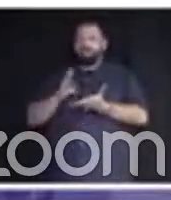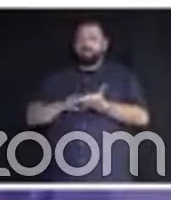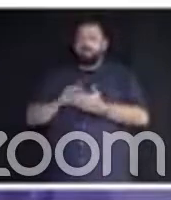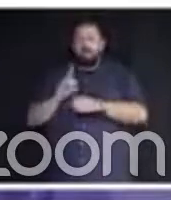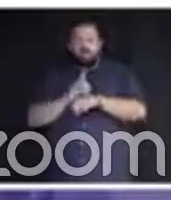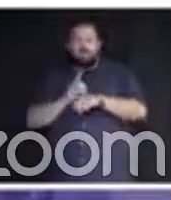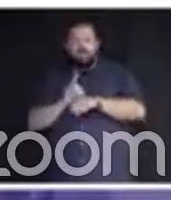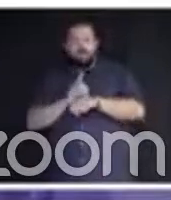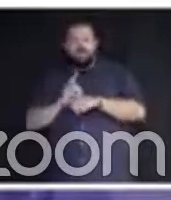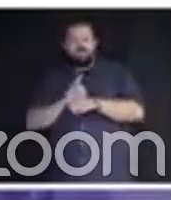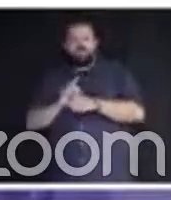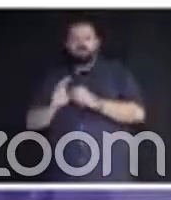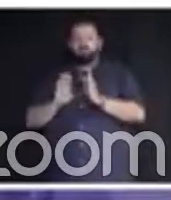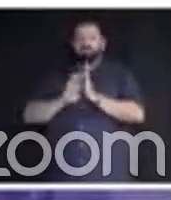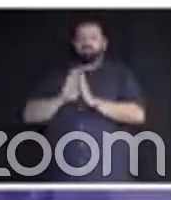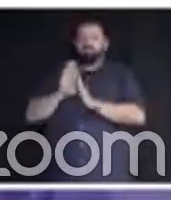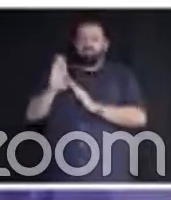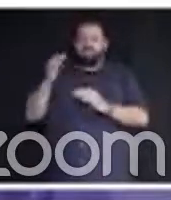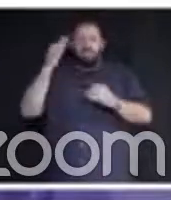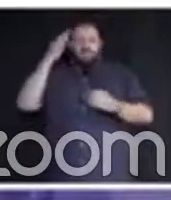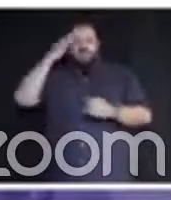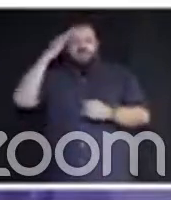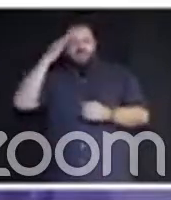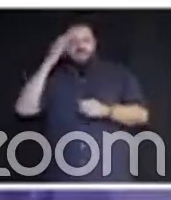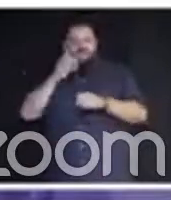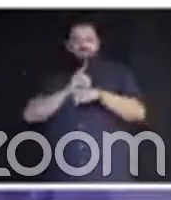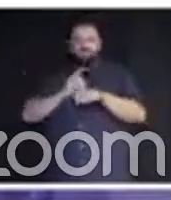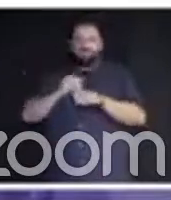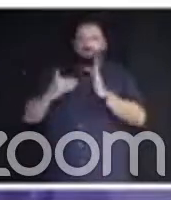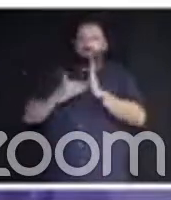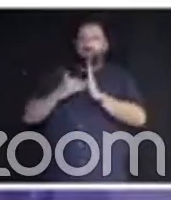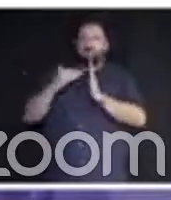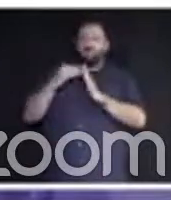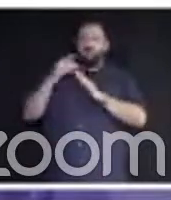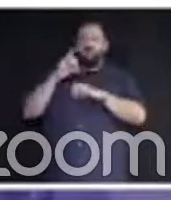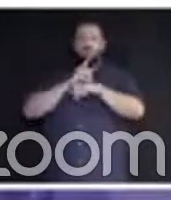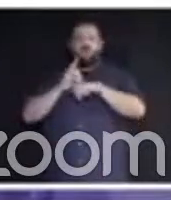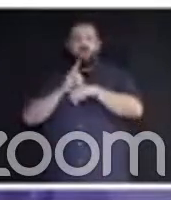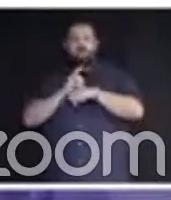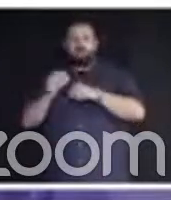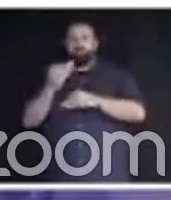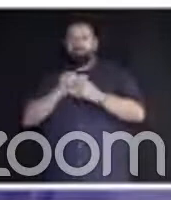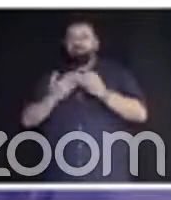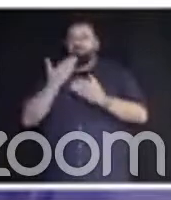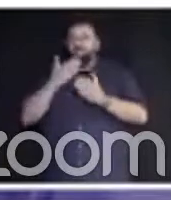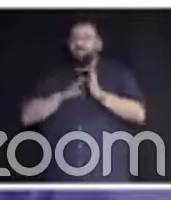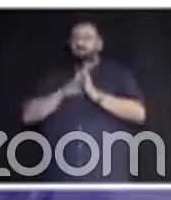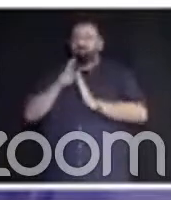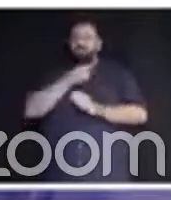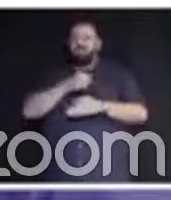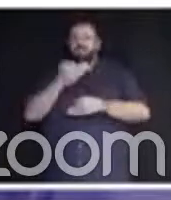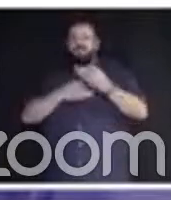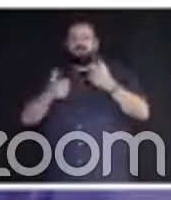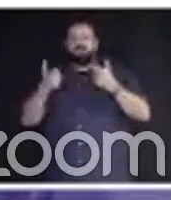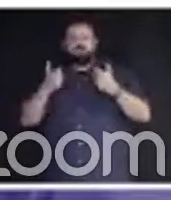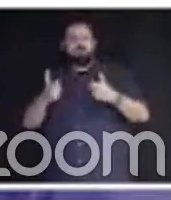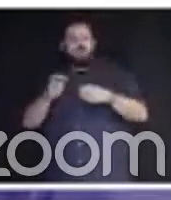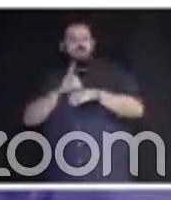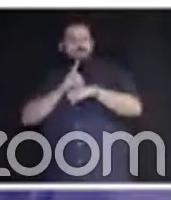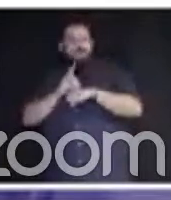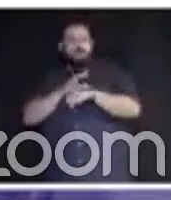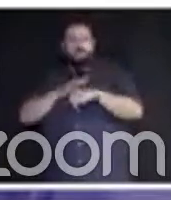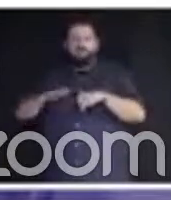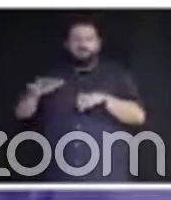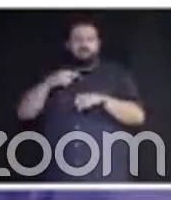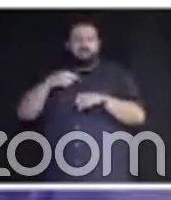exitosa, líder, exitoso, doble diamante, millonario, diamante, abundante, diamantes por todos lados, y